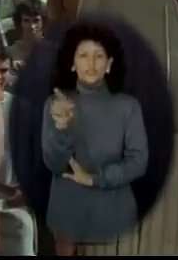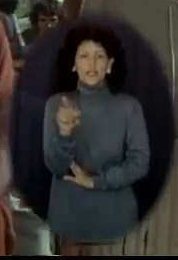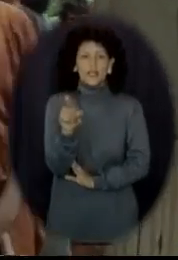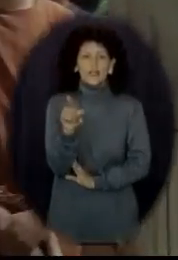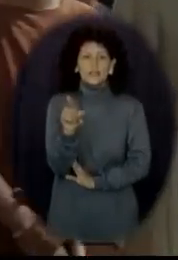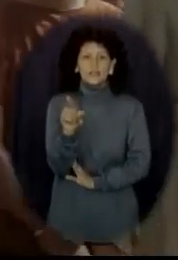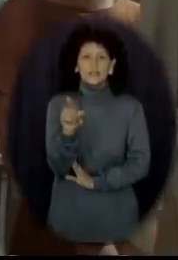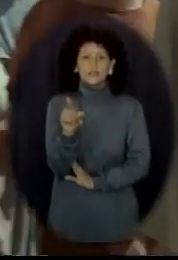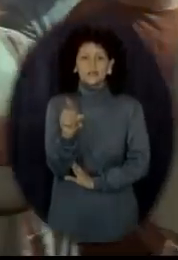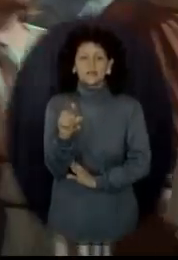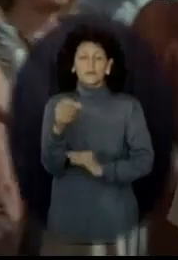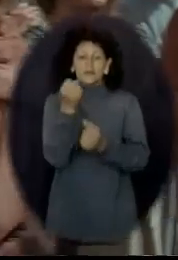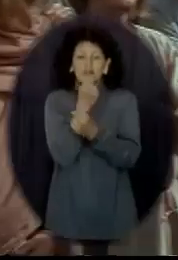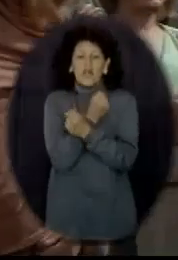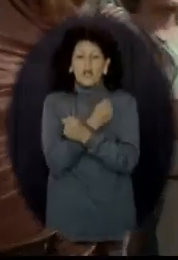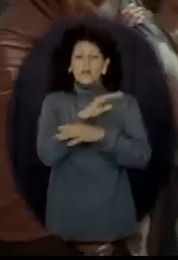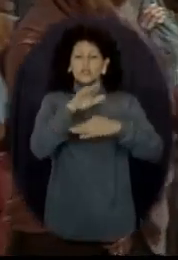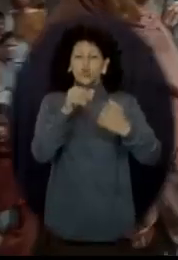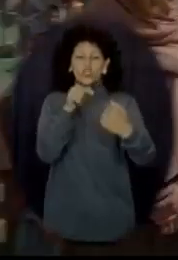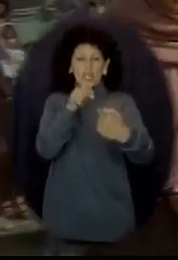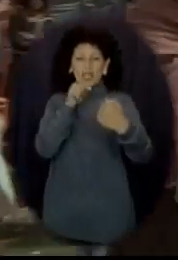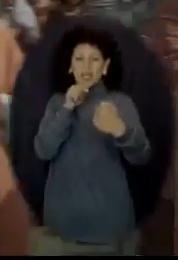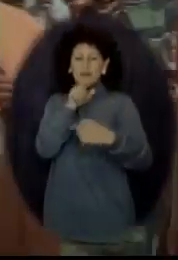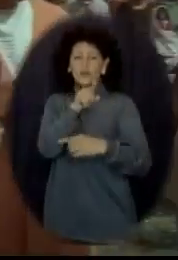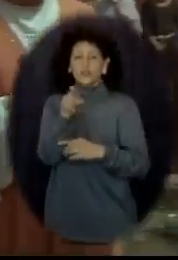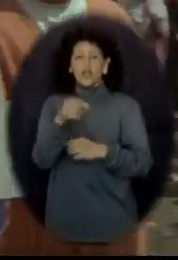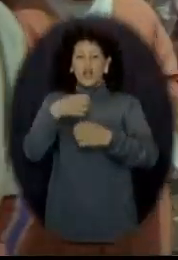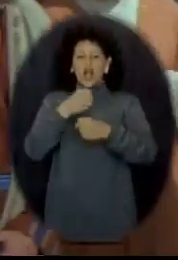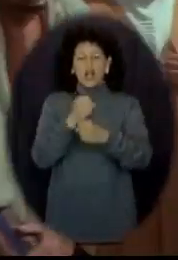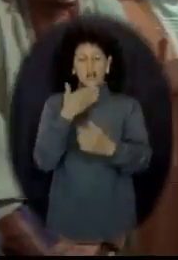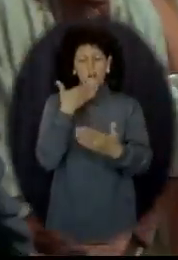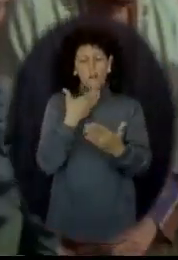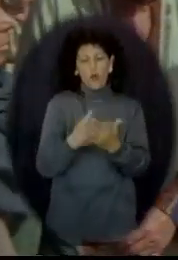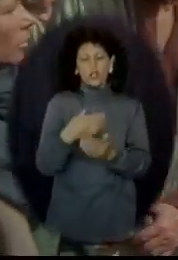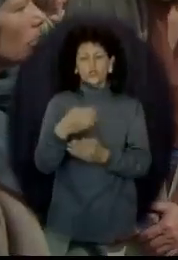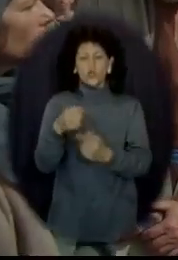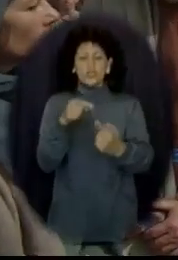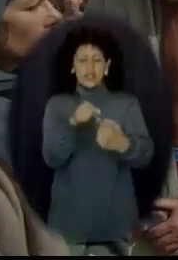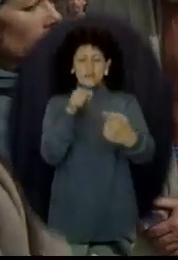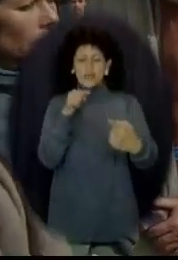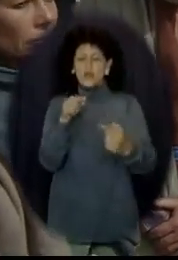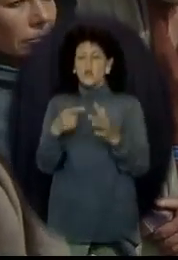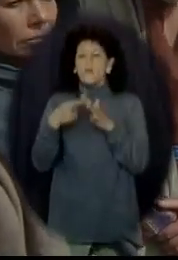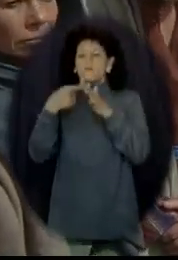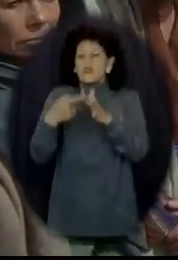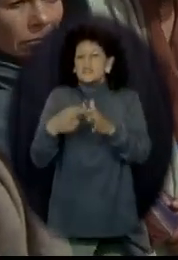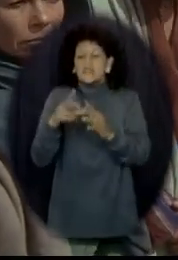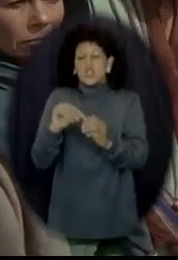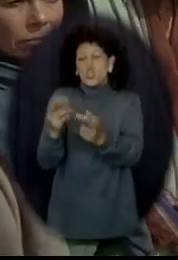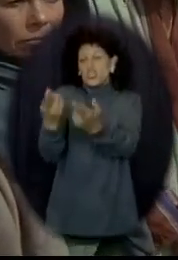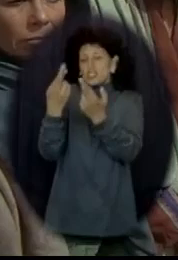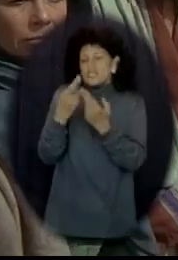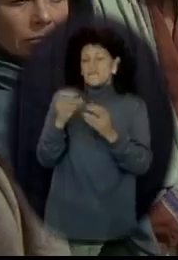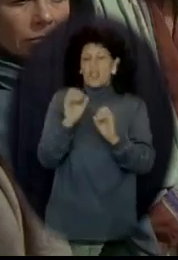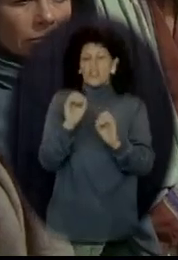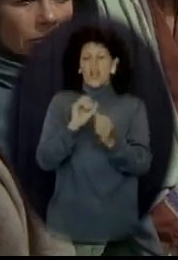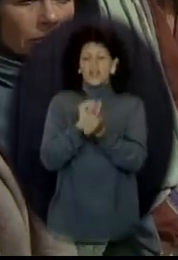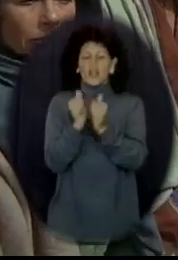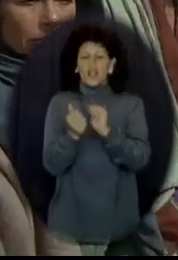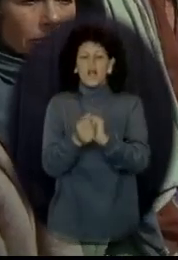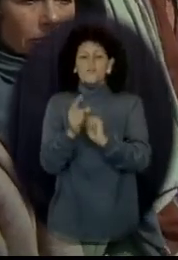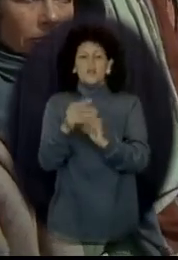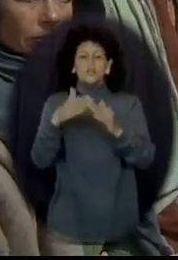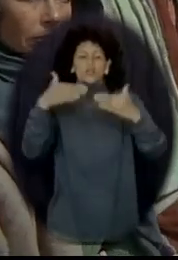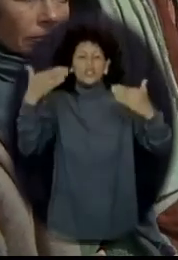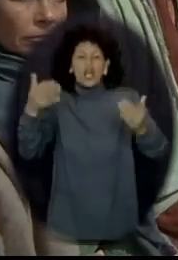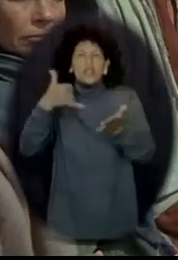Ustedes, amen a sus enemigos. Háganles el bien. Presten sin esperar nada a cambio. Y será